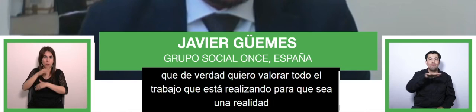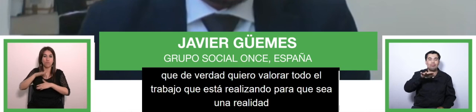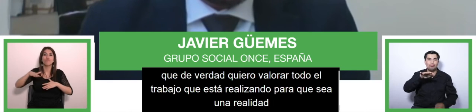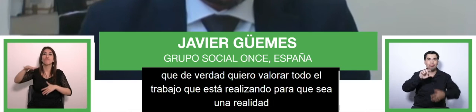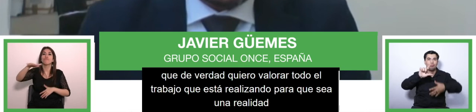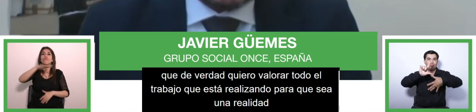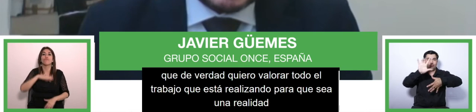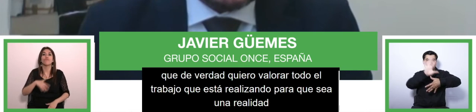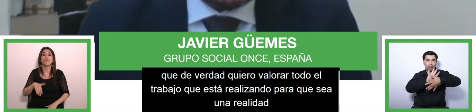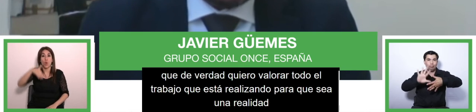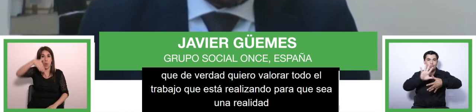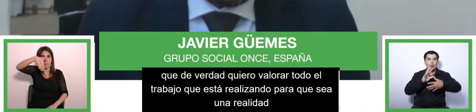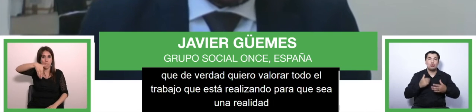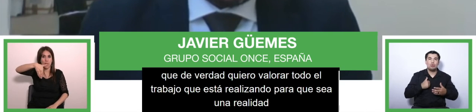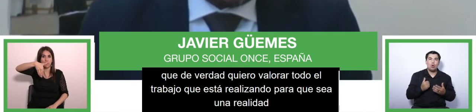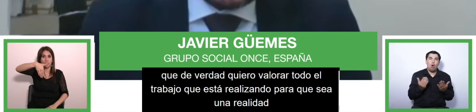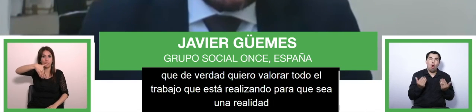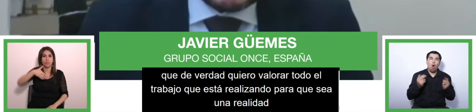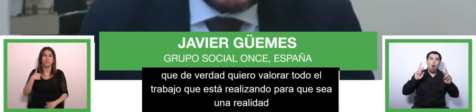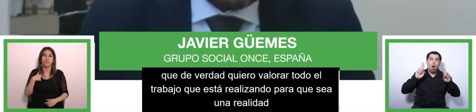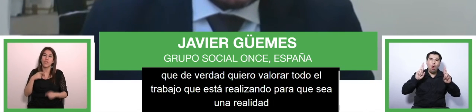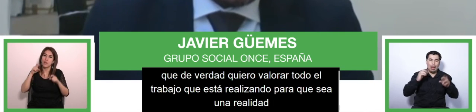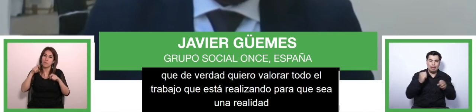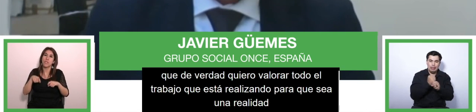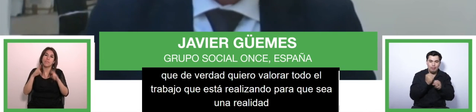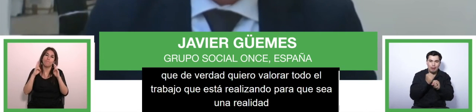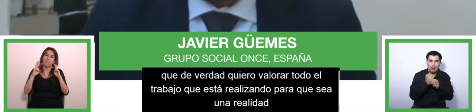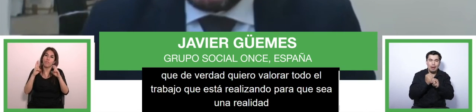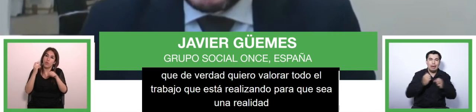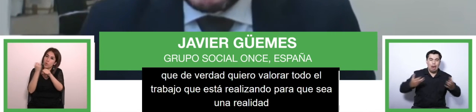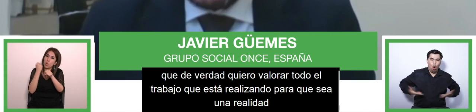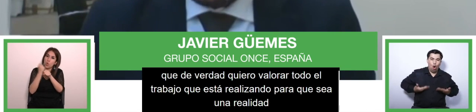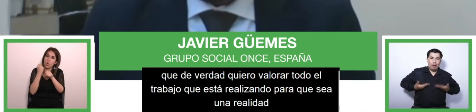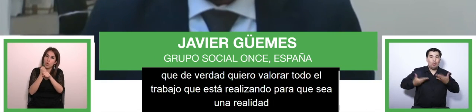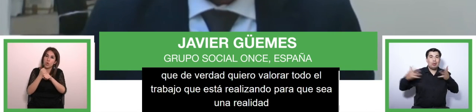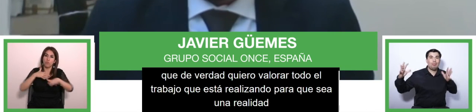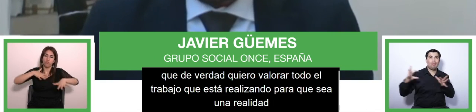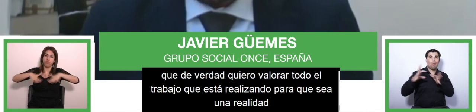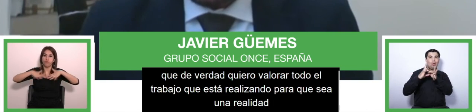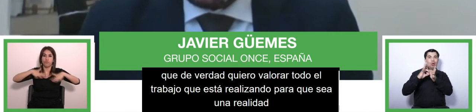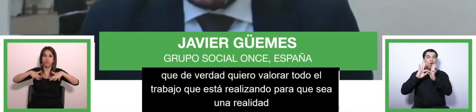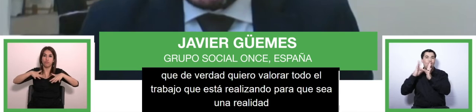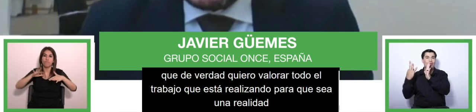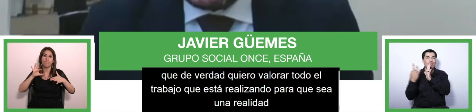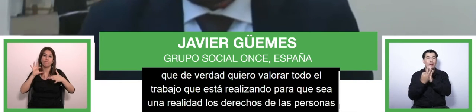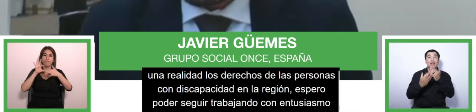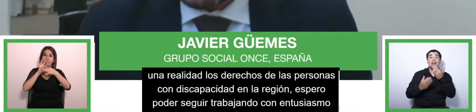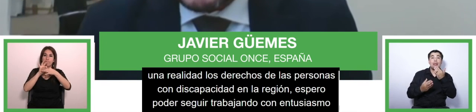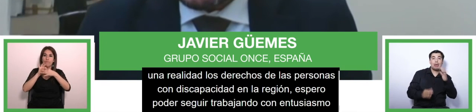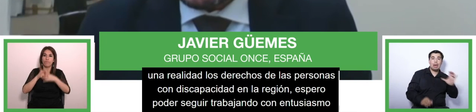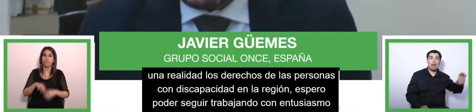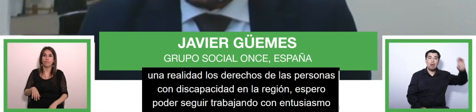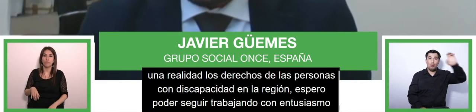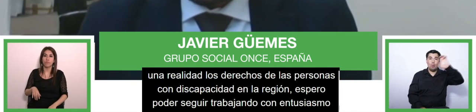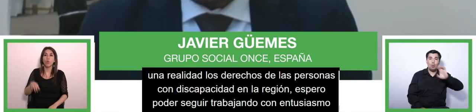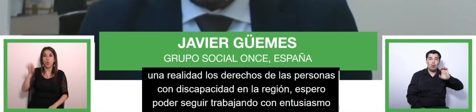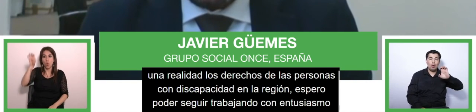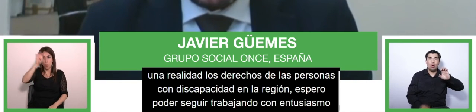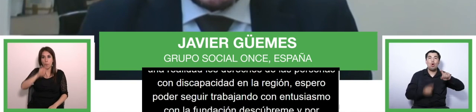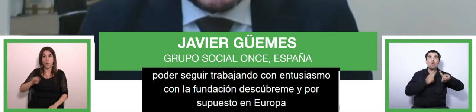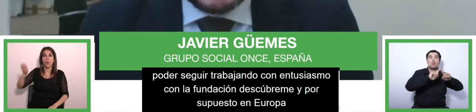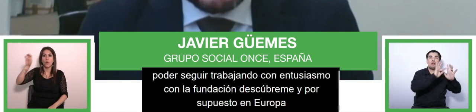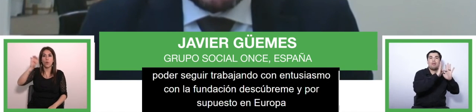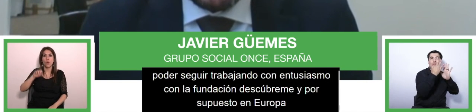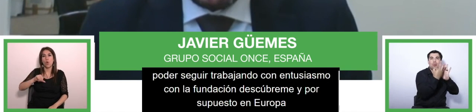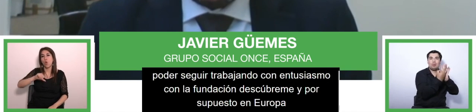seguir trabajando con entusiasmo con la Fundación Descúbreme y, por supuesto, en Europa, con la Fundación ESSER, con la que ya desde hace muchos años nos une